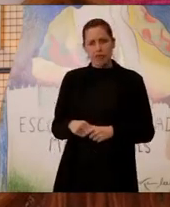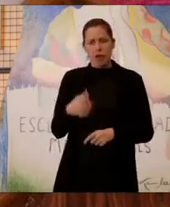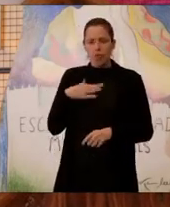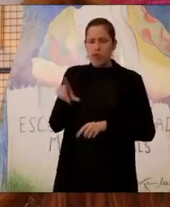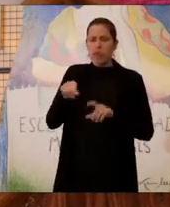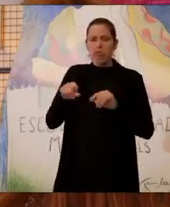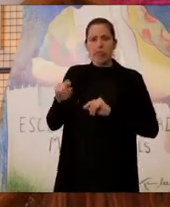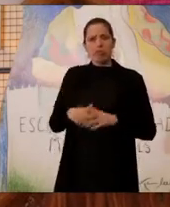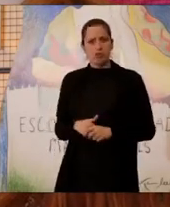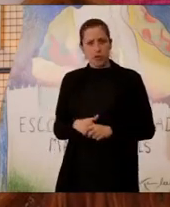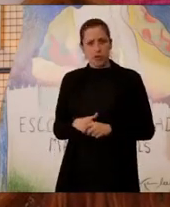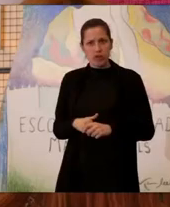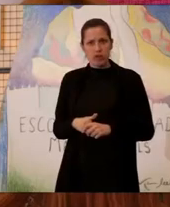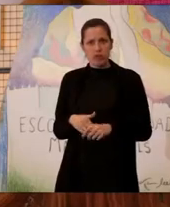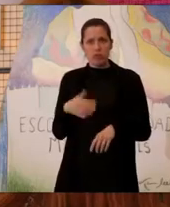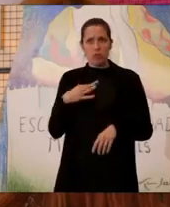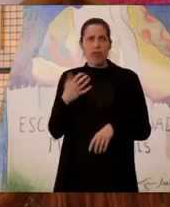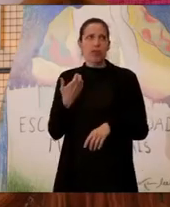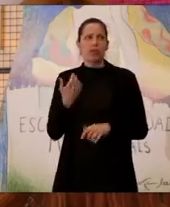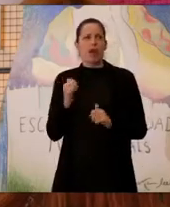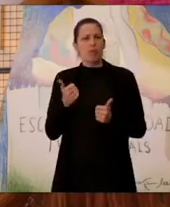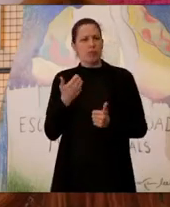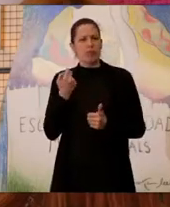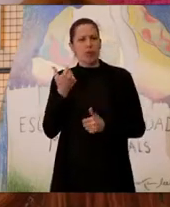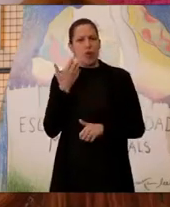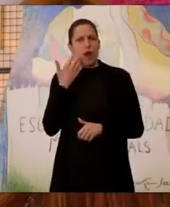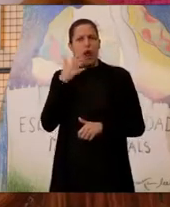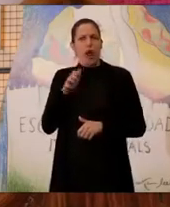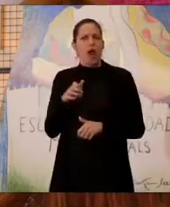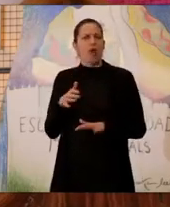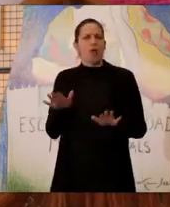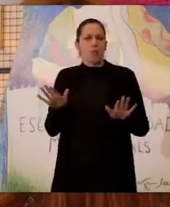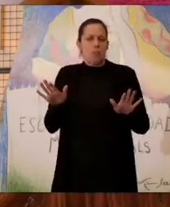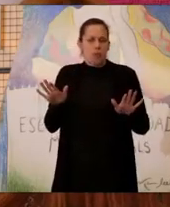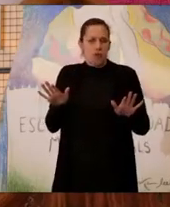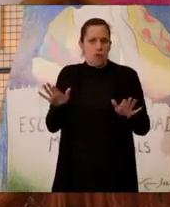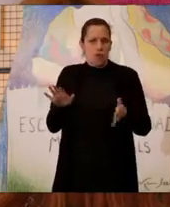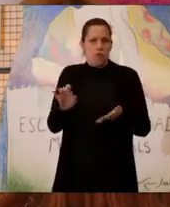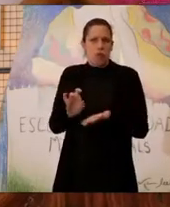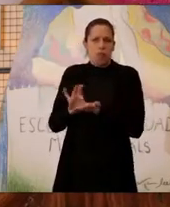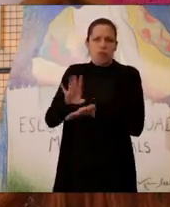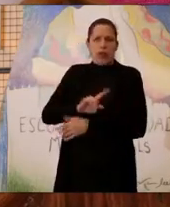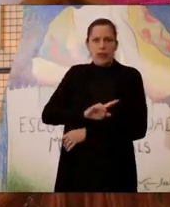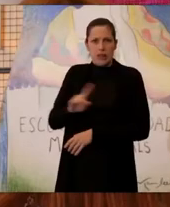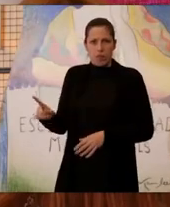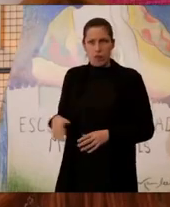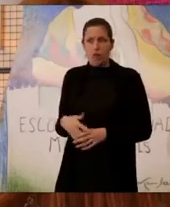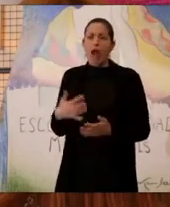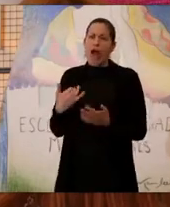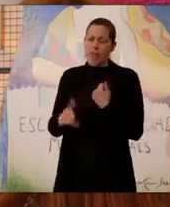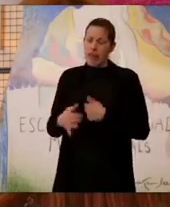a lo mejor te extraña un poco pero tampoco nos vas a echar Y entonces tienes que ser durísima para que se